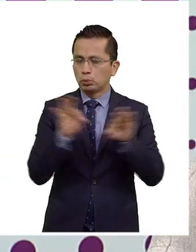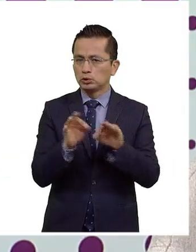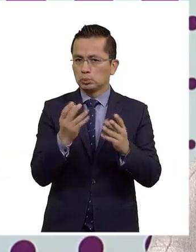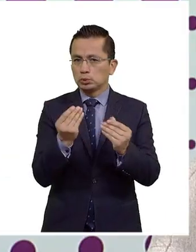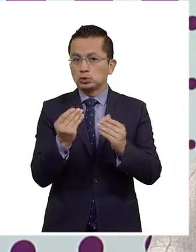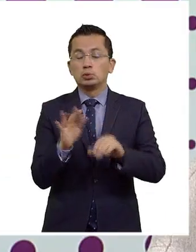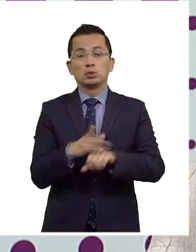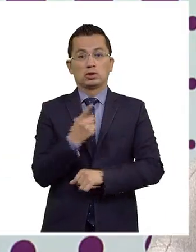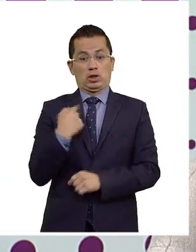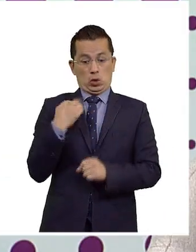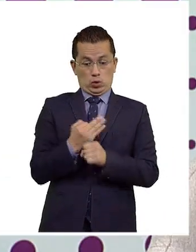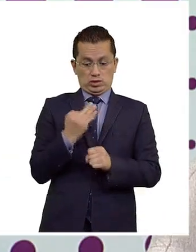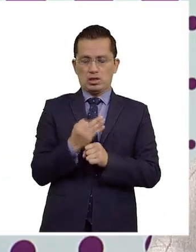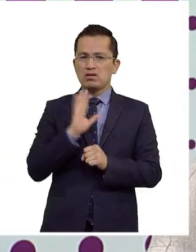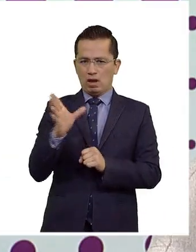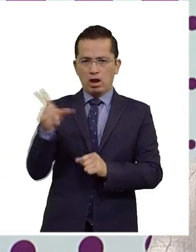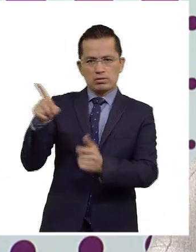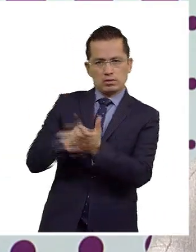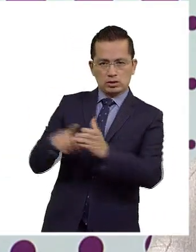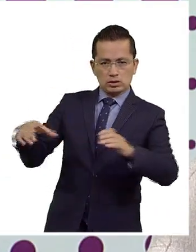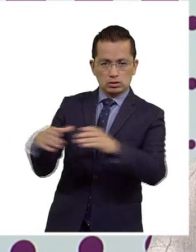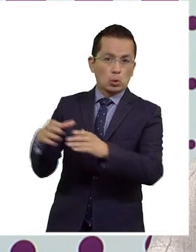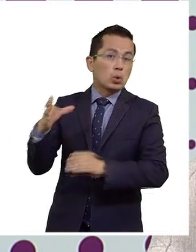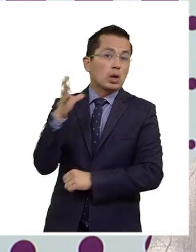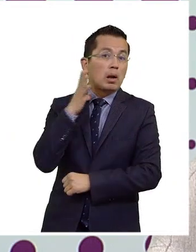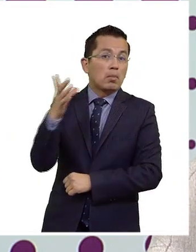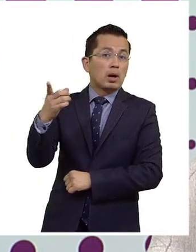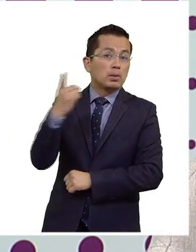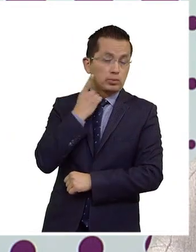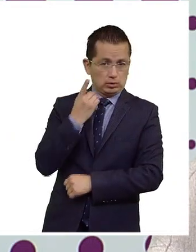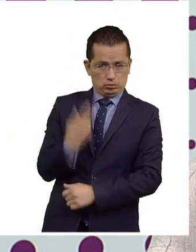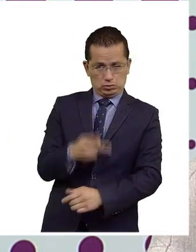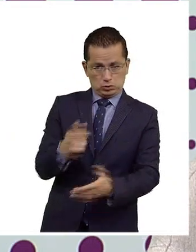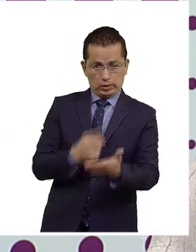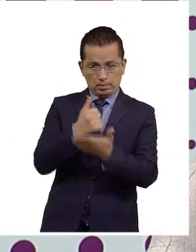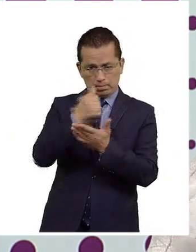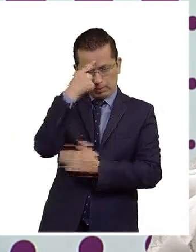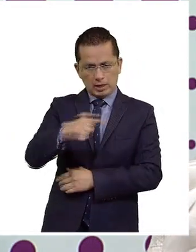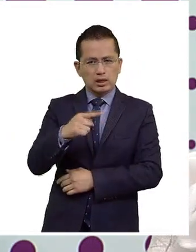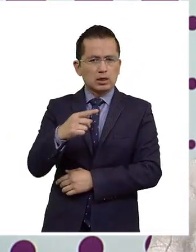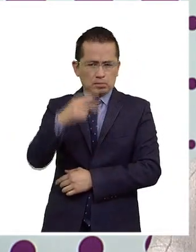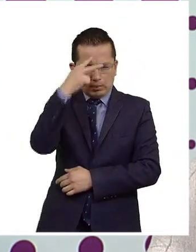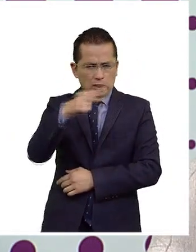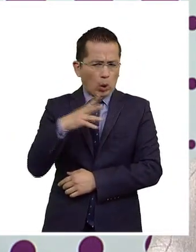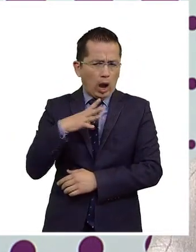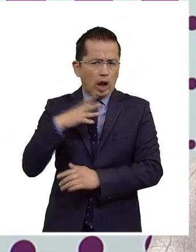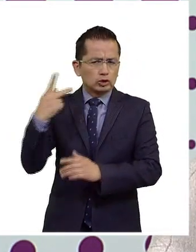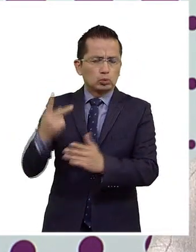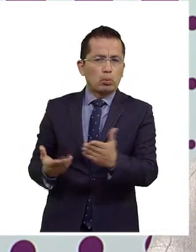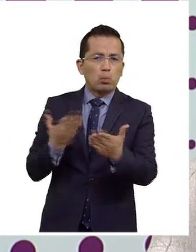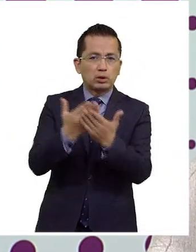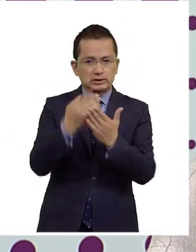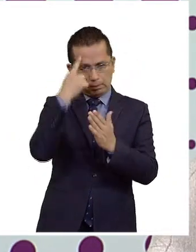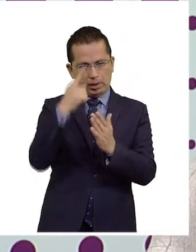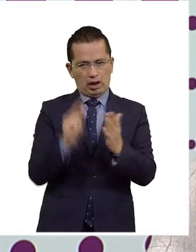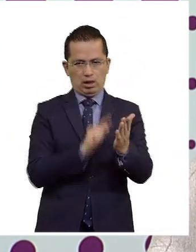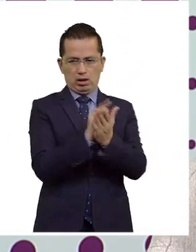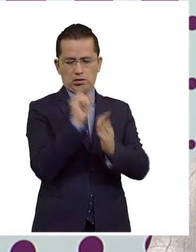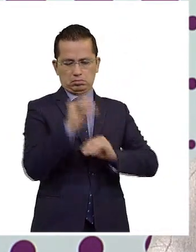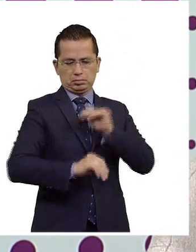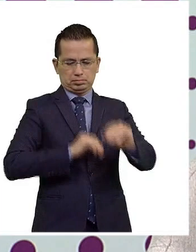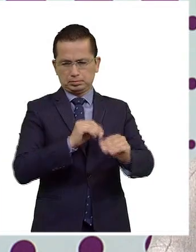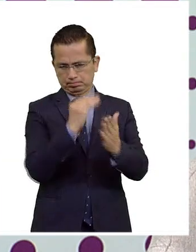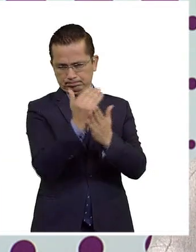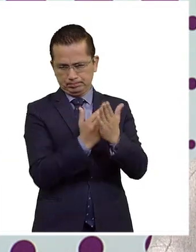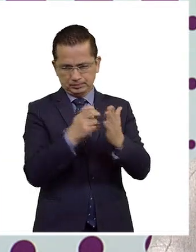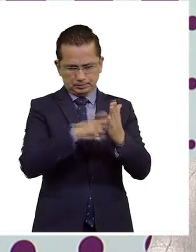de reforma legislativa en el Congreso de la Ciudad, pero también hablar sobre la discriminación que sufren los niños y